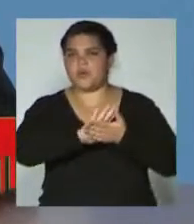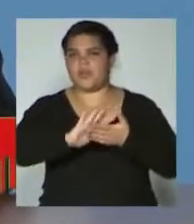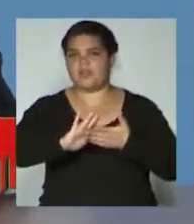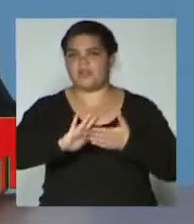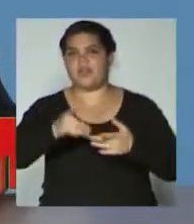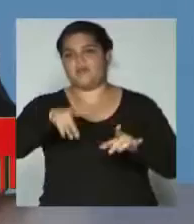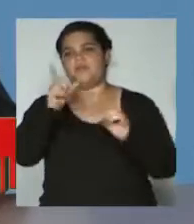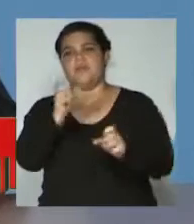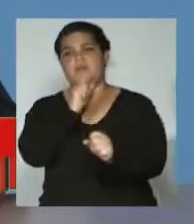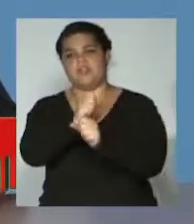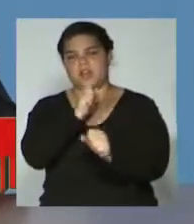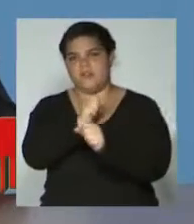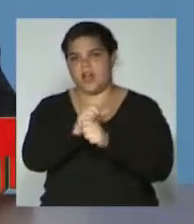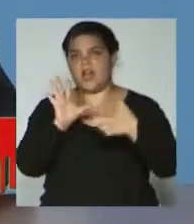trabajo,